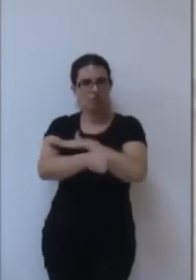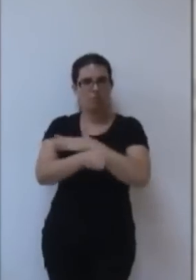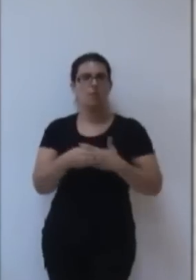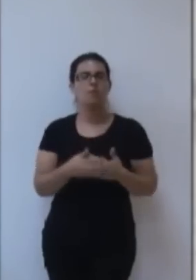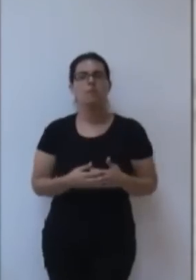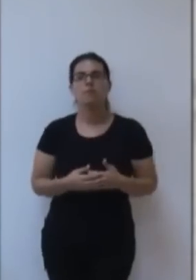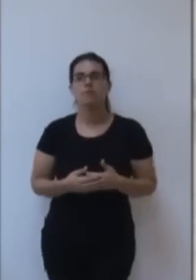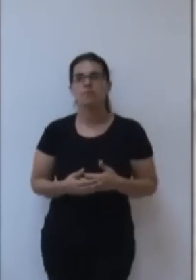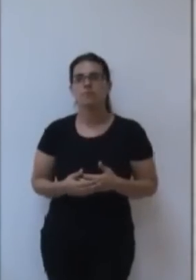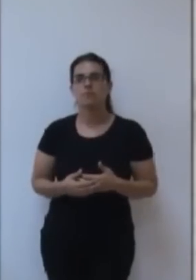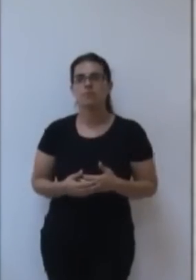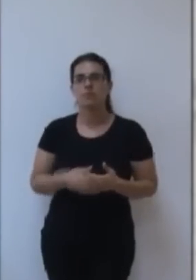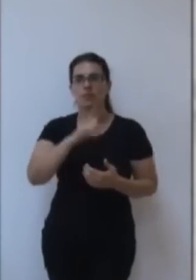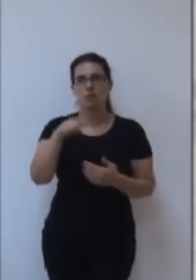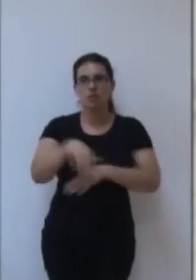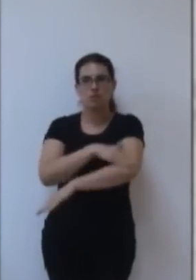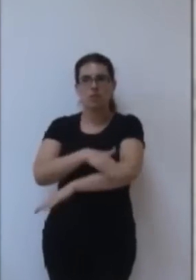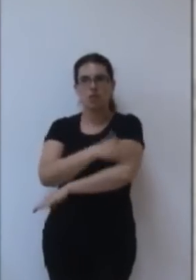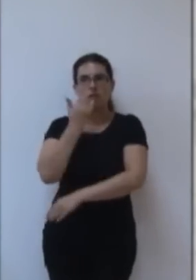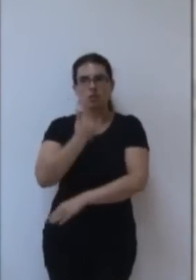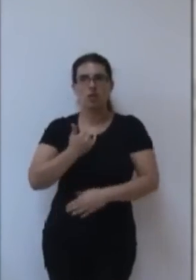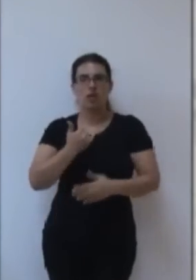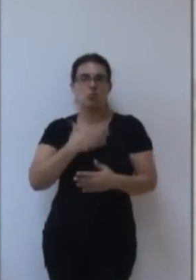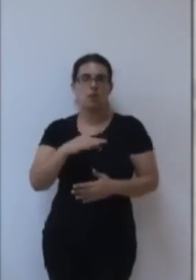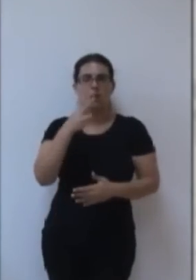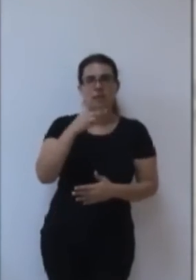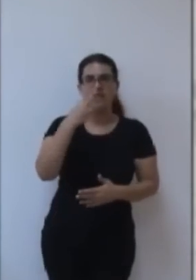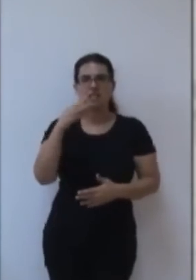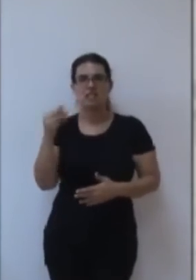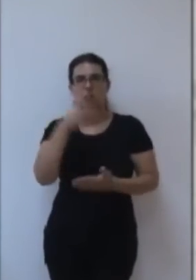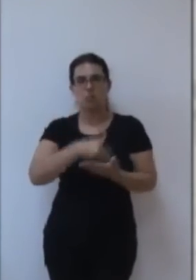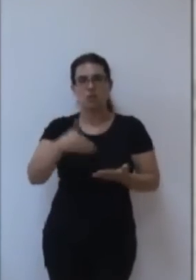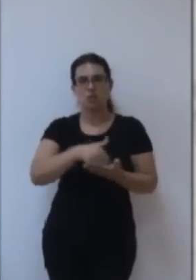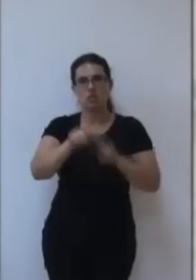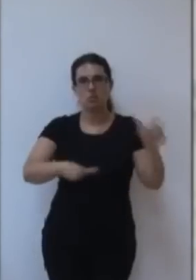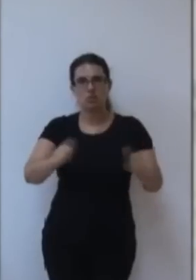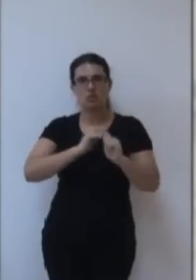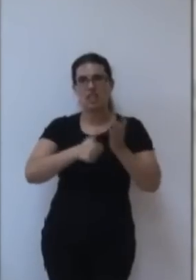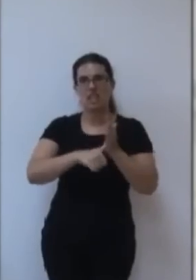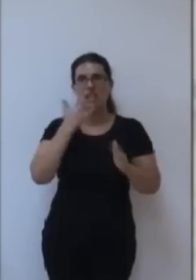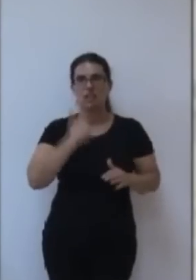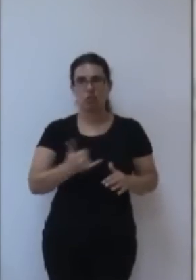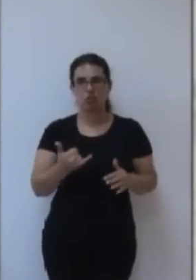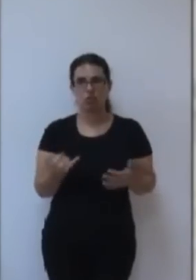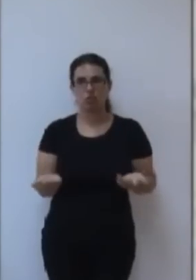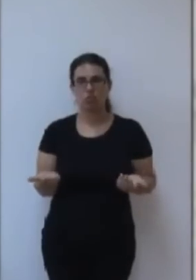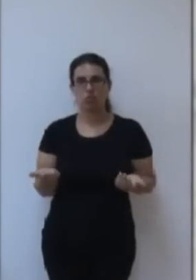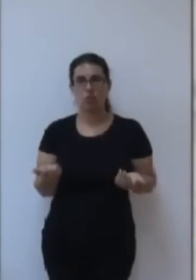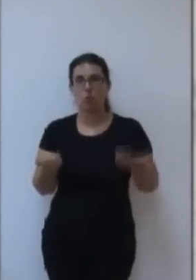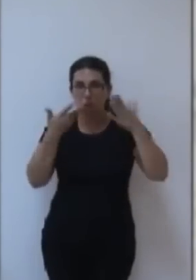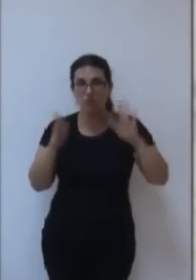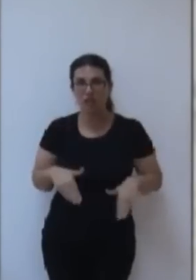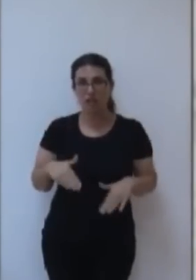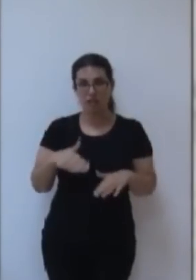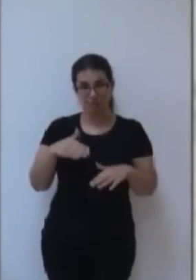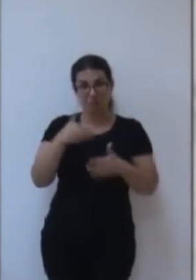que la administración electrónica nos ha dotado a, no sé, 20, 30 millones de personas con un DNI electrónico, y cuántos millones de